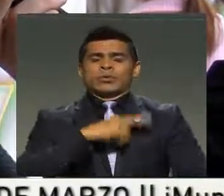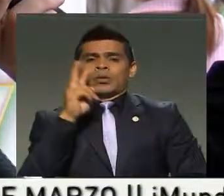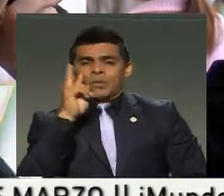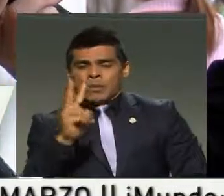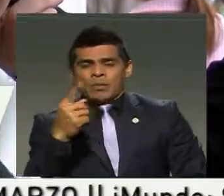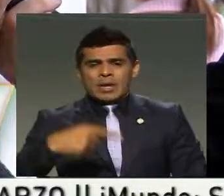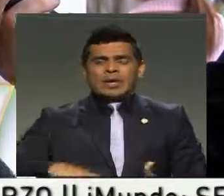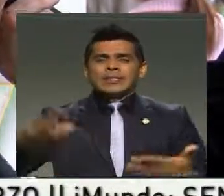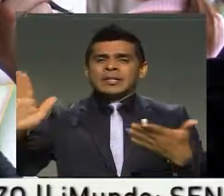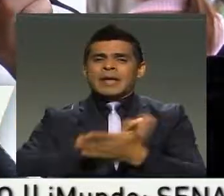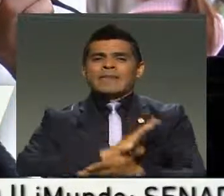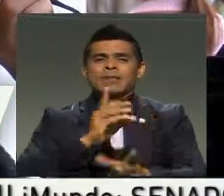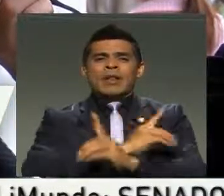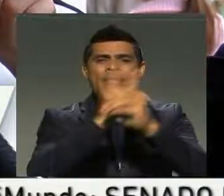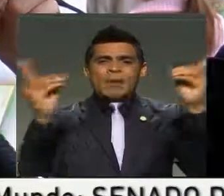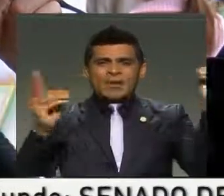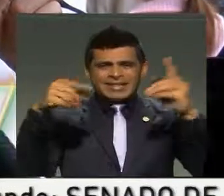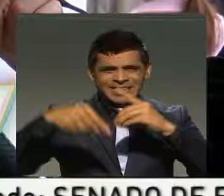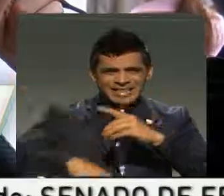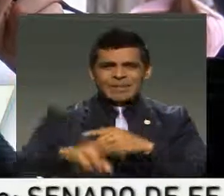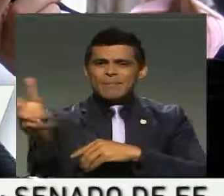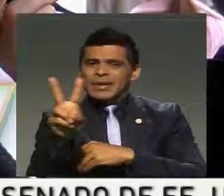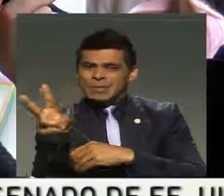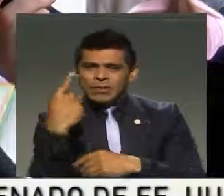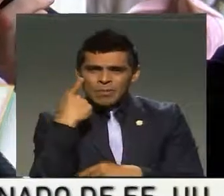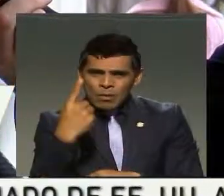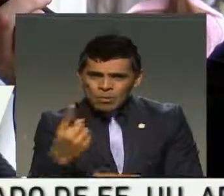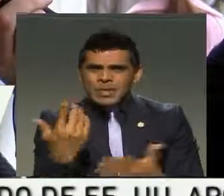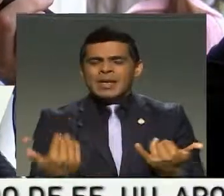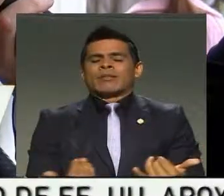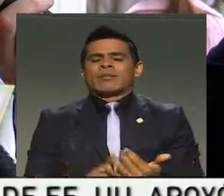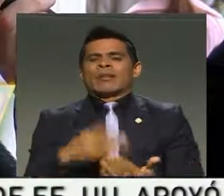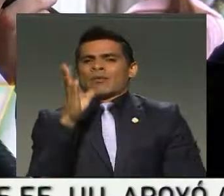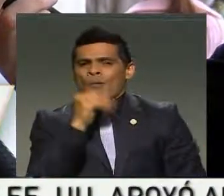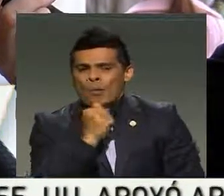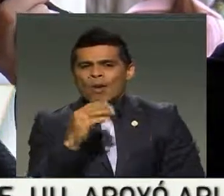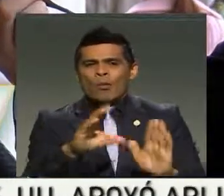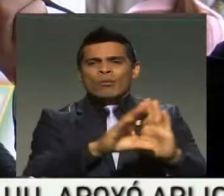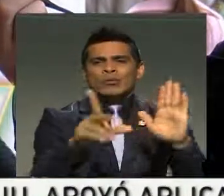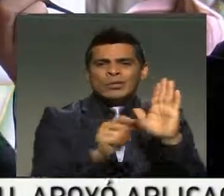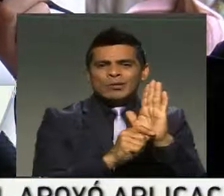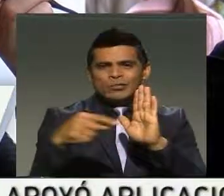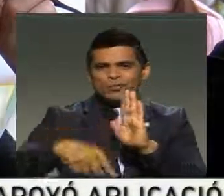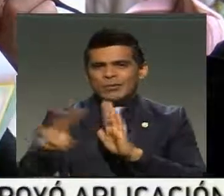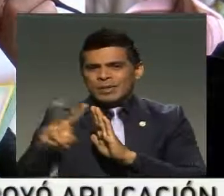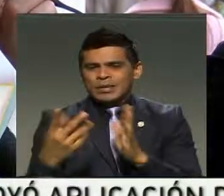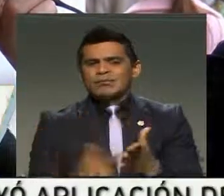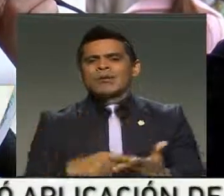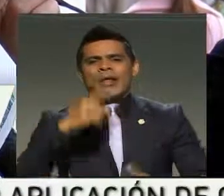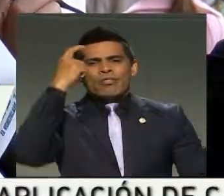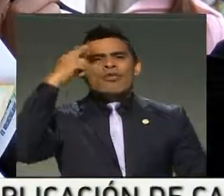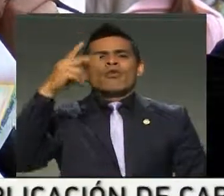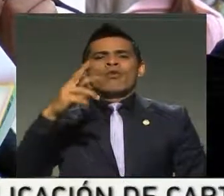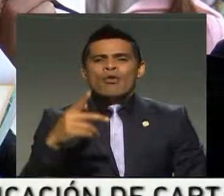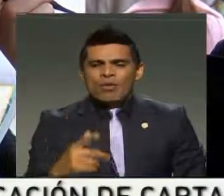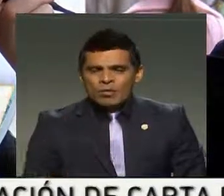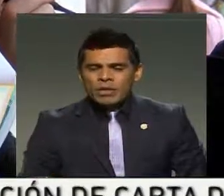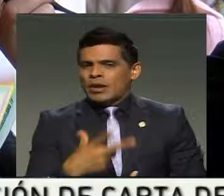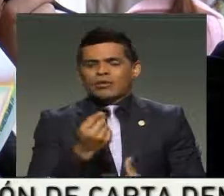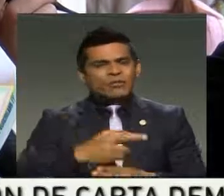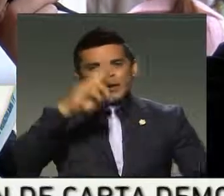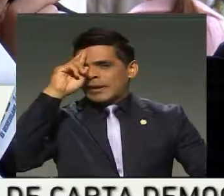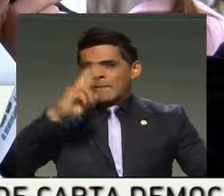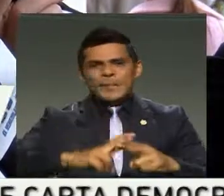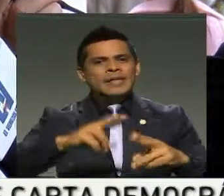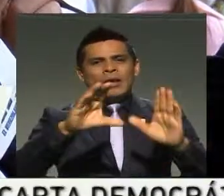menos democracia, cuando nuestra sociedad prácticamente carece de constitución, cuando todos los días hay una ruptura del orden